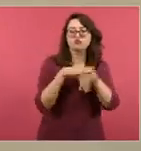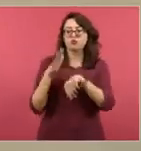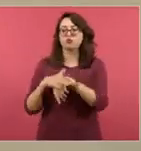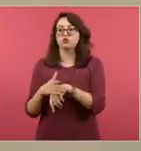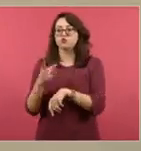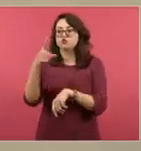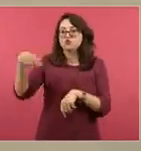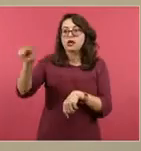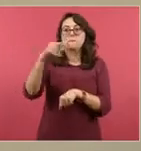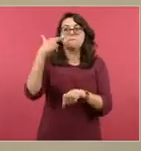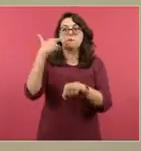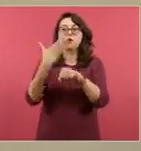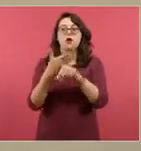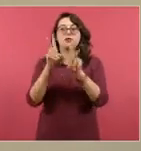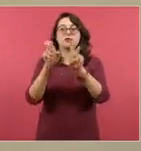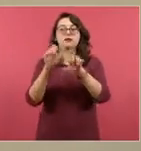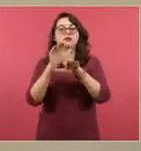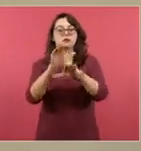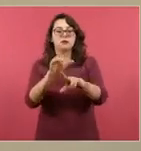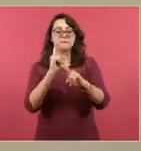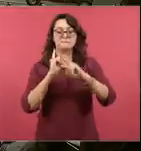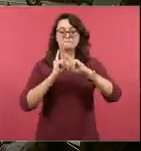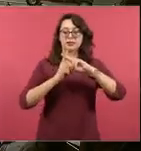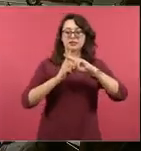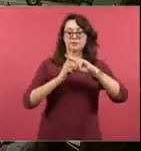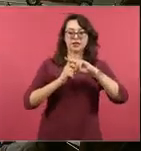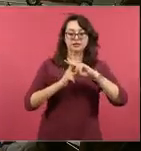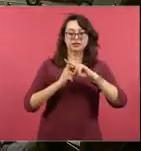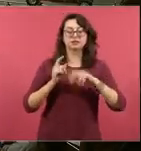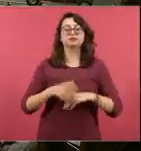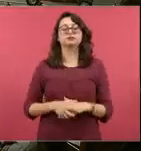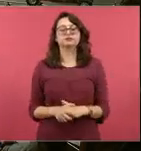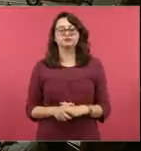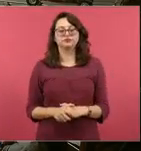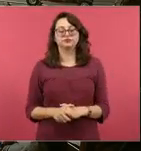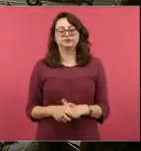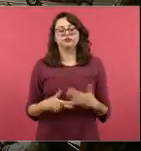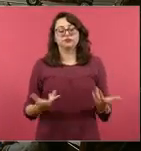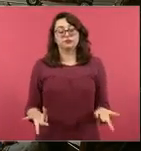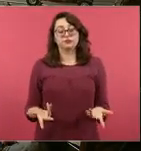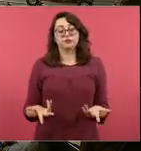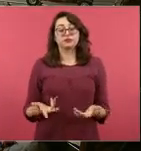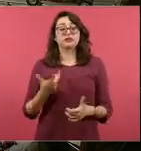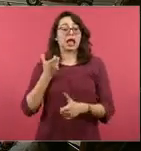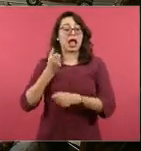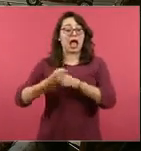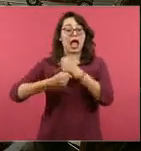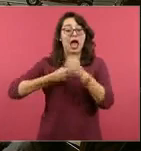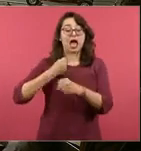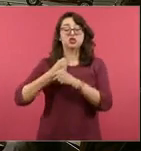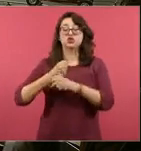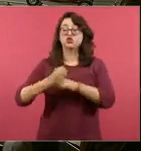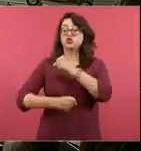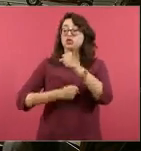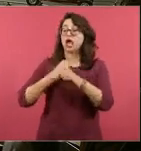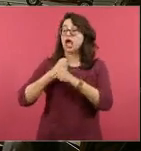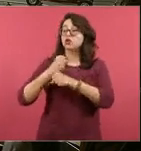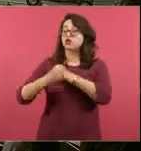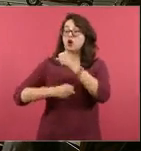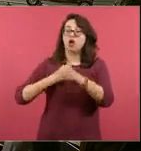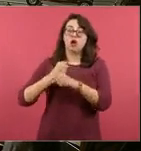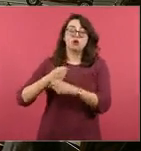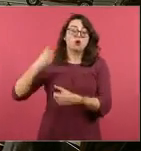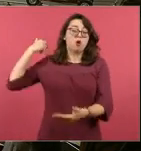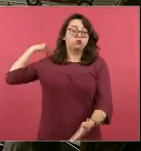Quisiera comenzar de la siguiente forma. La evolución de la matemática ha llevado muchos años.